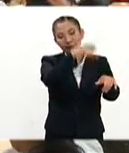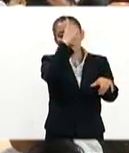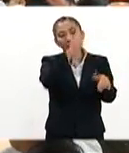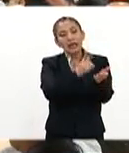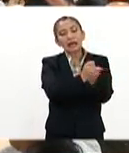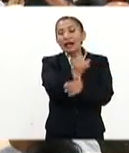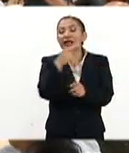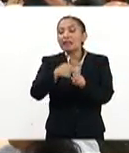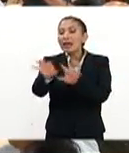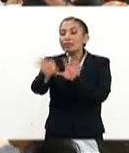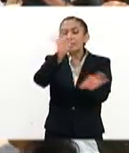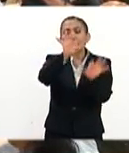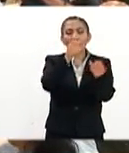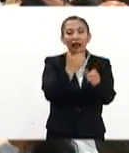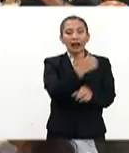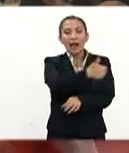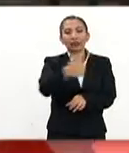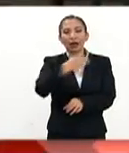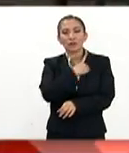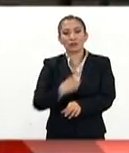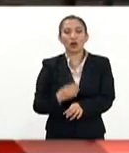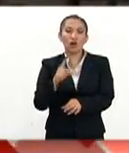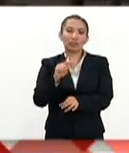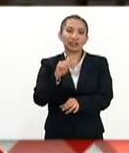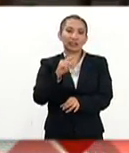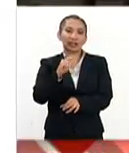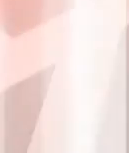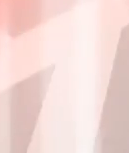definir quién encabezará cada municipio y distrito.